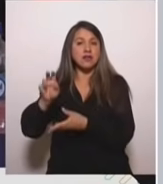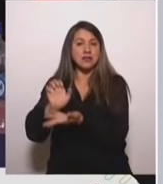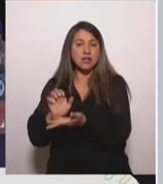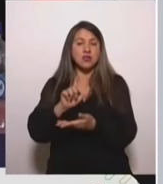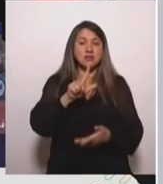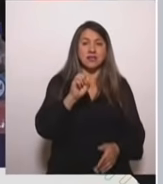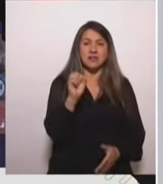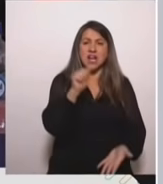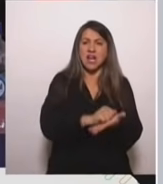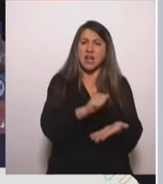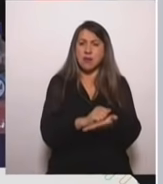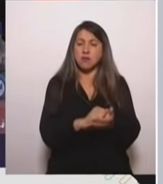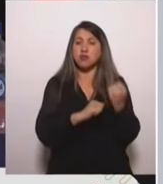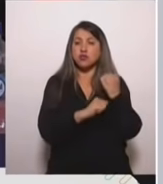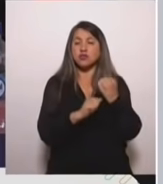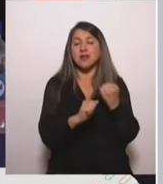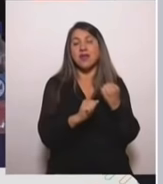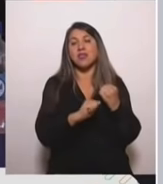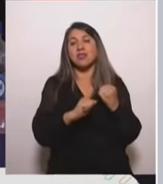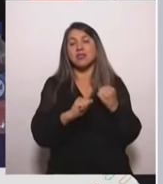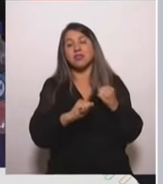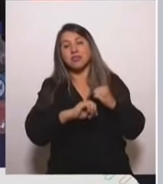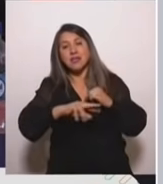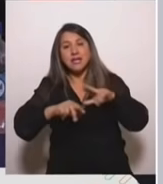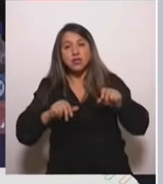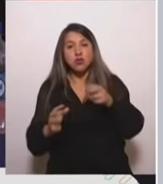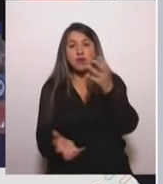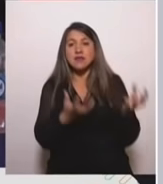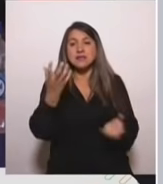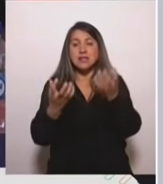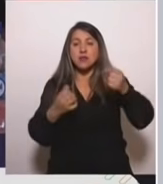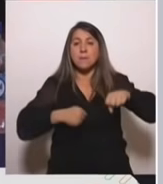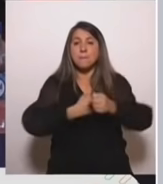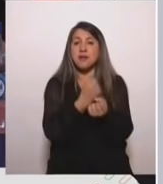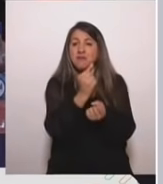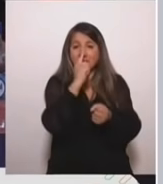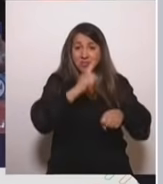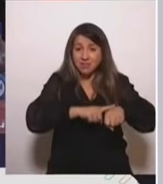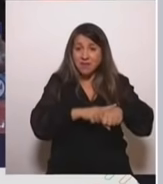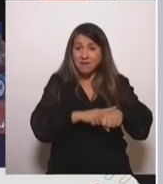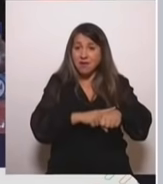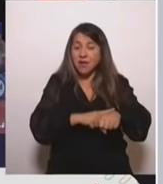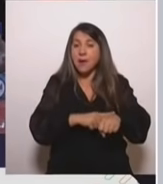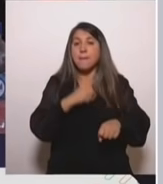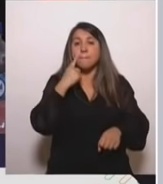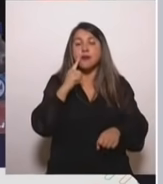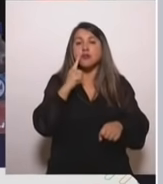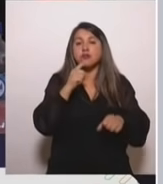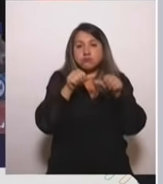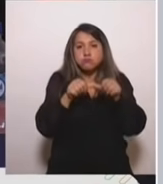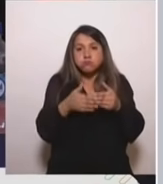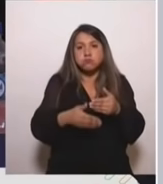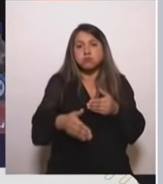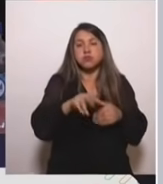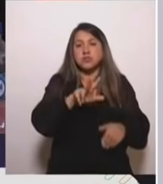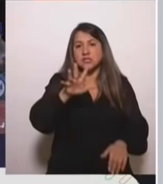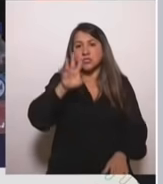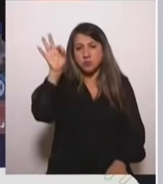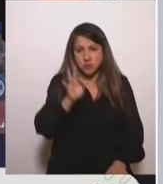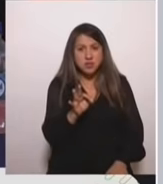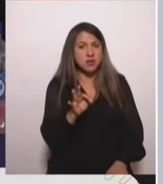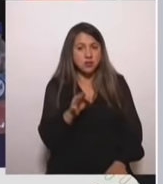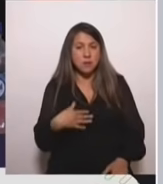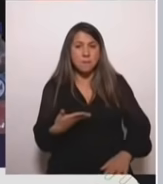octubre del 2019 y los días posteriores, hay personas que están siendo sometidas a juzgamiento.